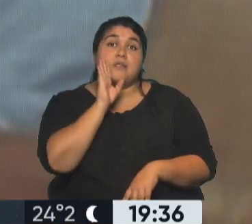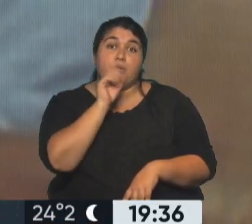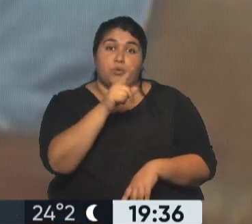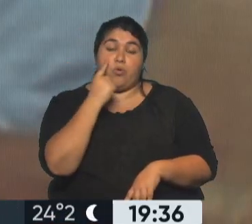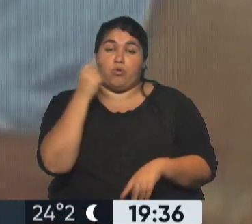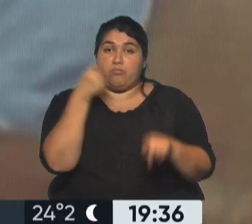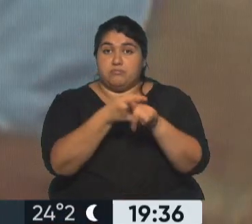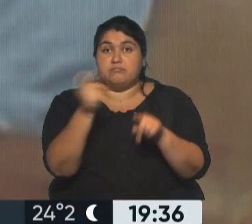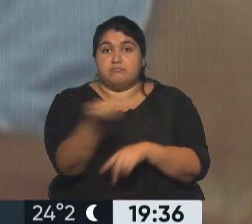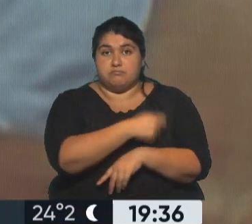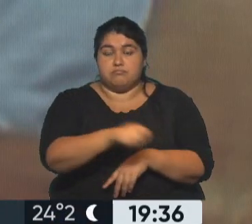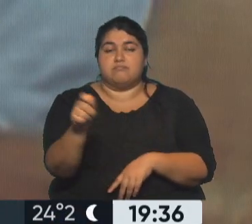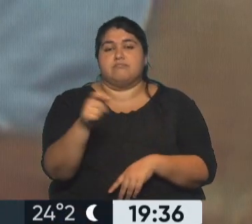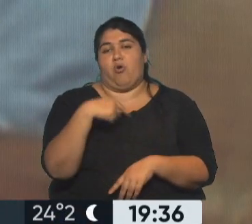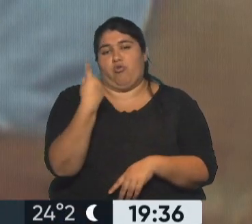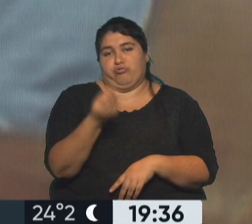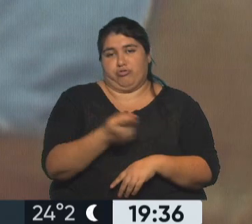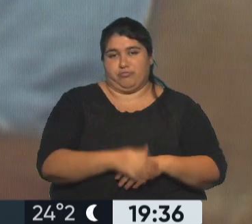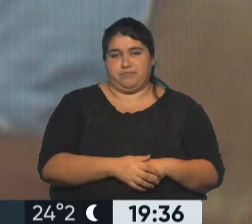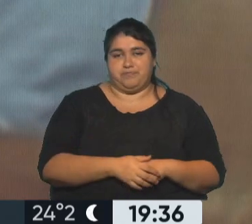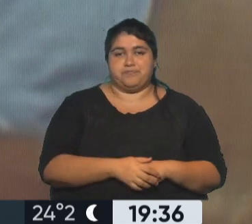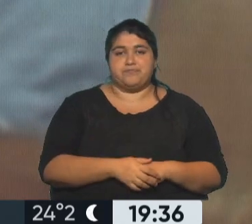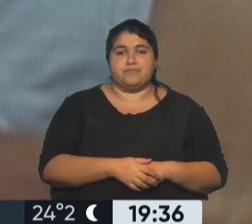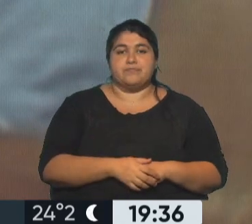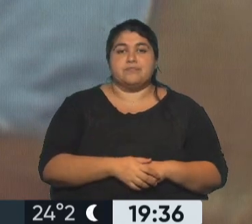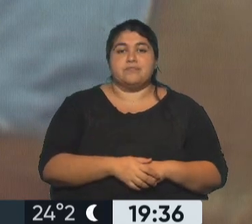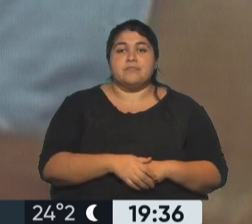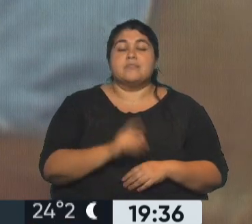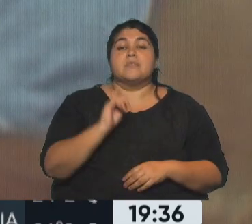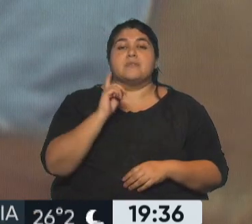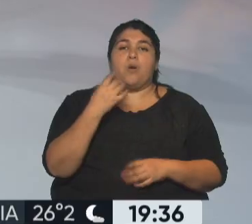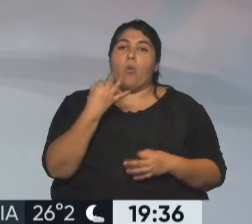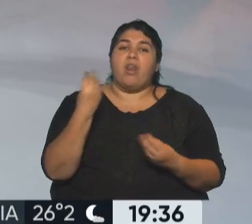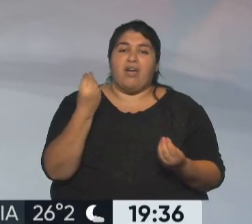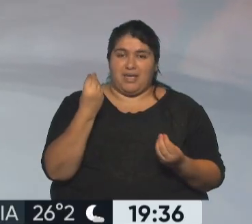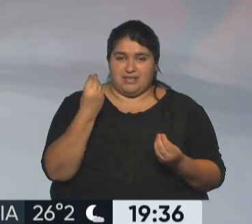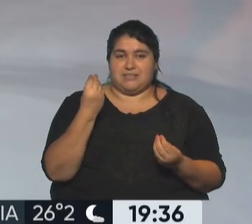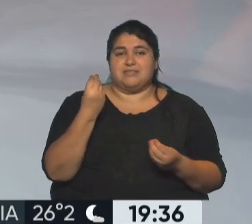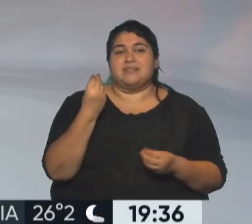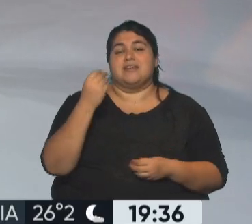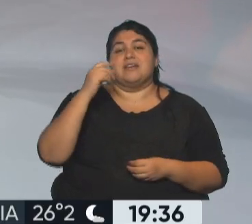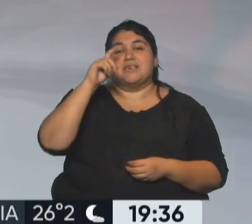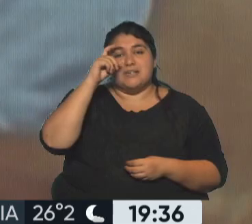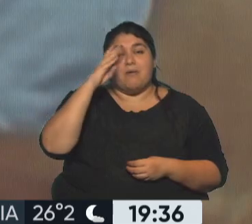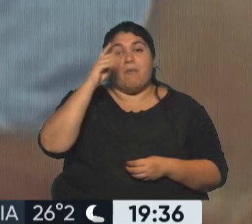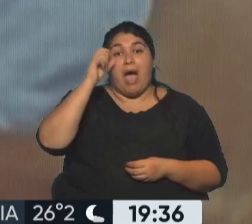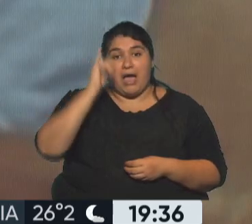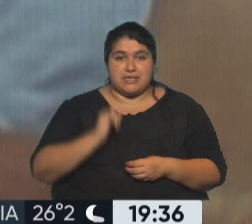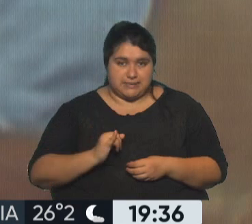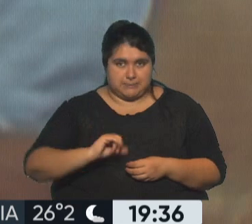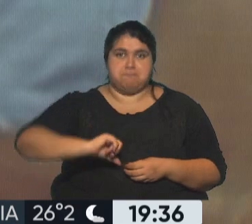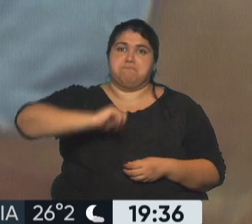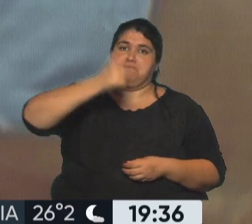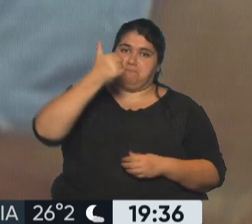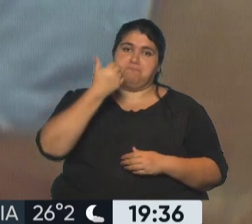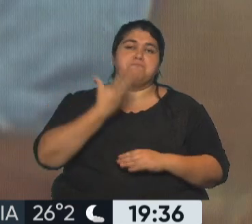justamente entonces frente a otro de los argentinos tomándose revancha. La buena tiene que ver con Seba Báez, que llegó a la victoria también.